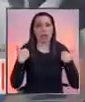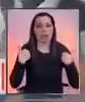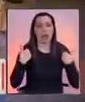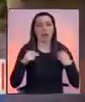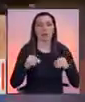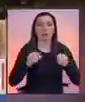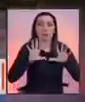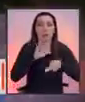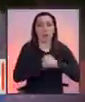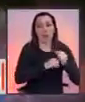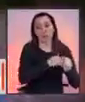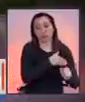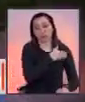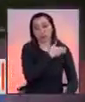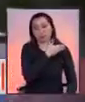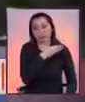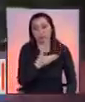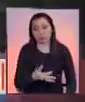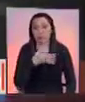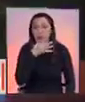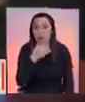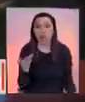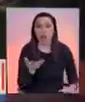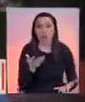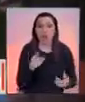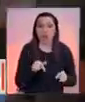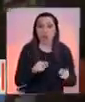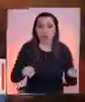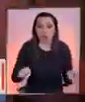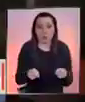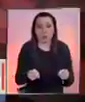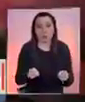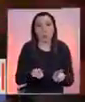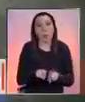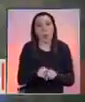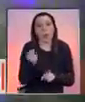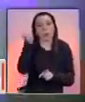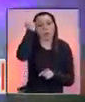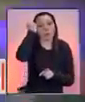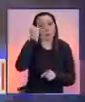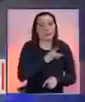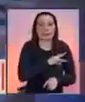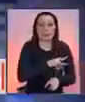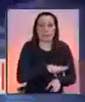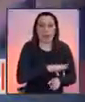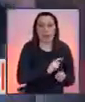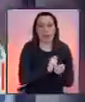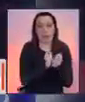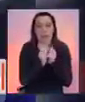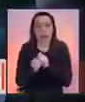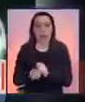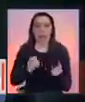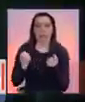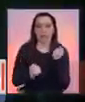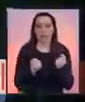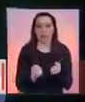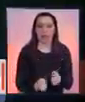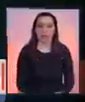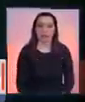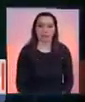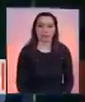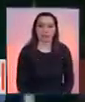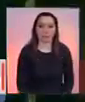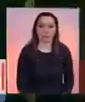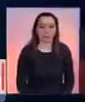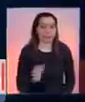años después del boom de la Che, reconoce cómo este estilo marcó a una generación de chilenos que cambió su forma de bailar. Las niñas